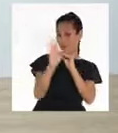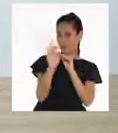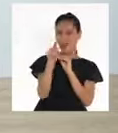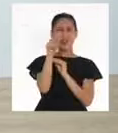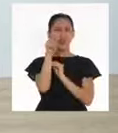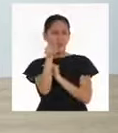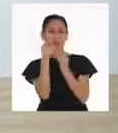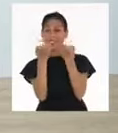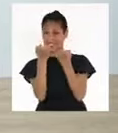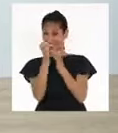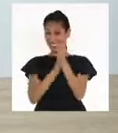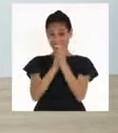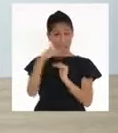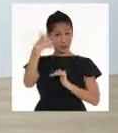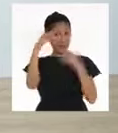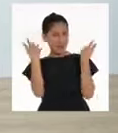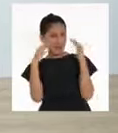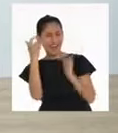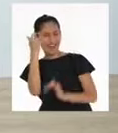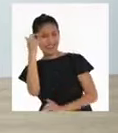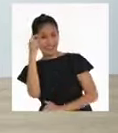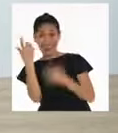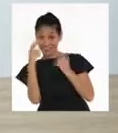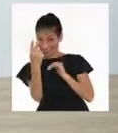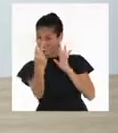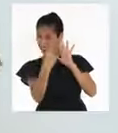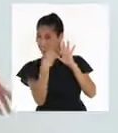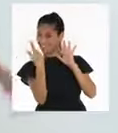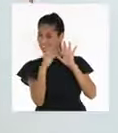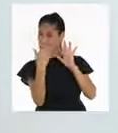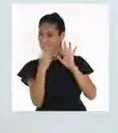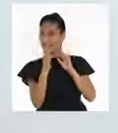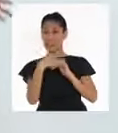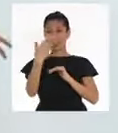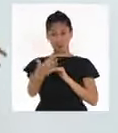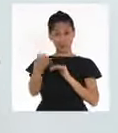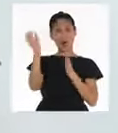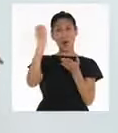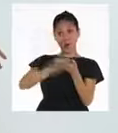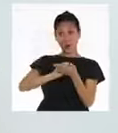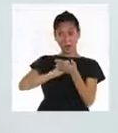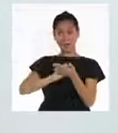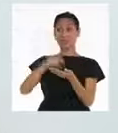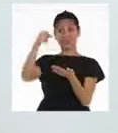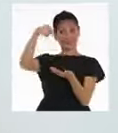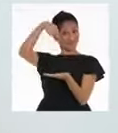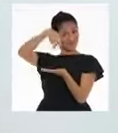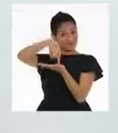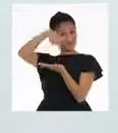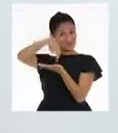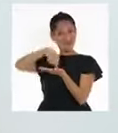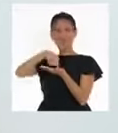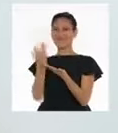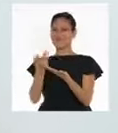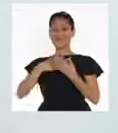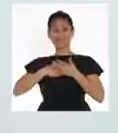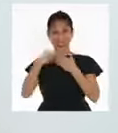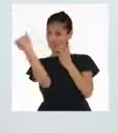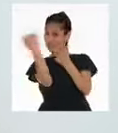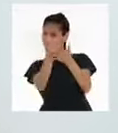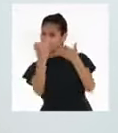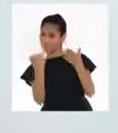desees. Y una vez que lo tengas, lo hayas observado delante tuyo, ahora regresamos al centro para dibujar con nuestro cuerpo la